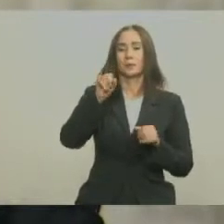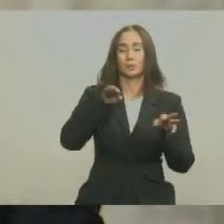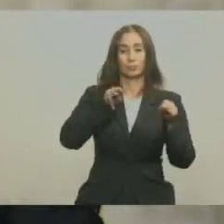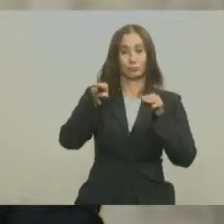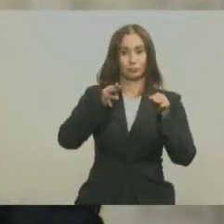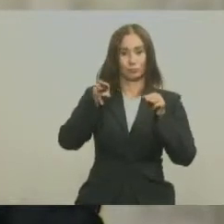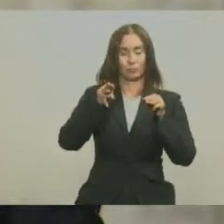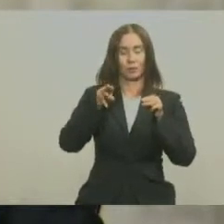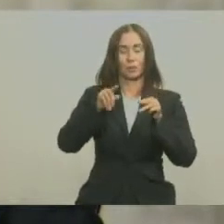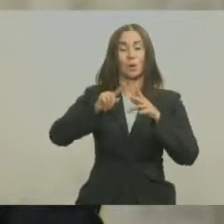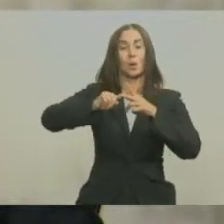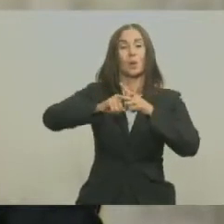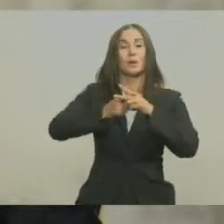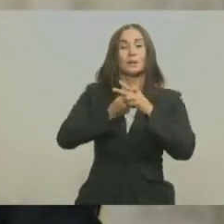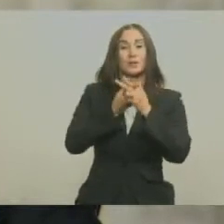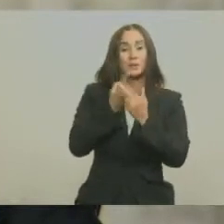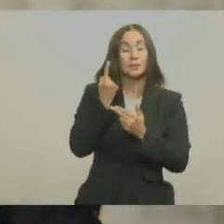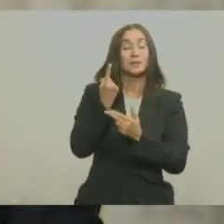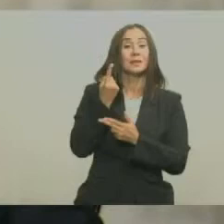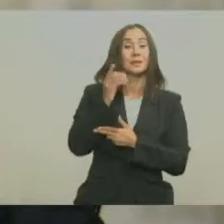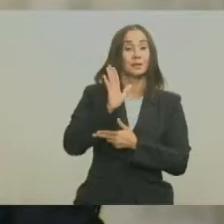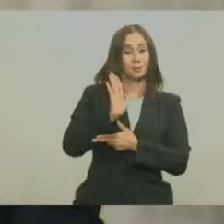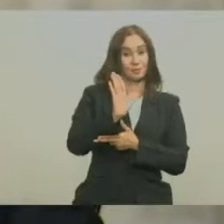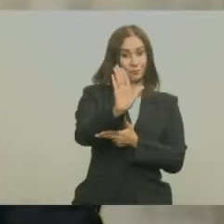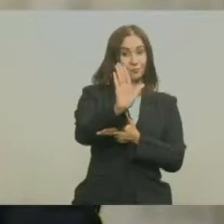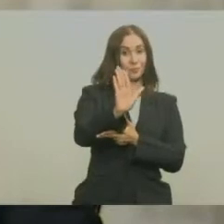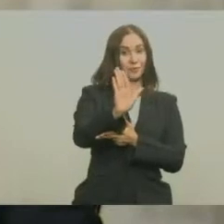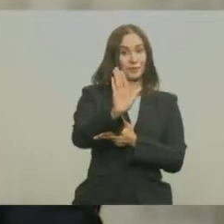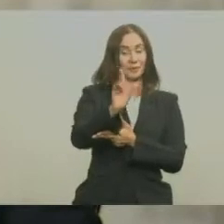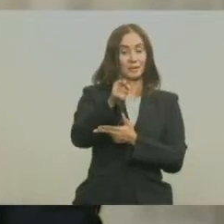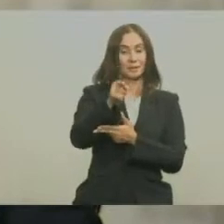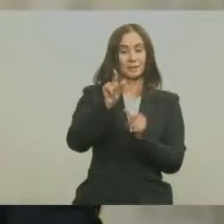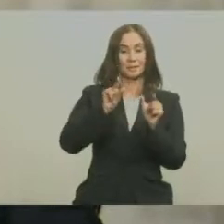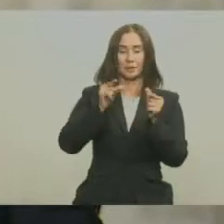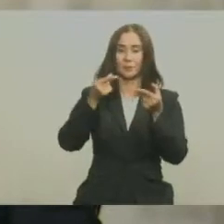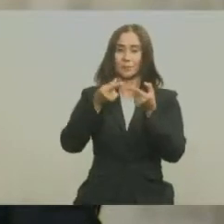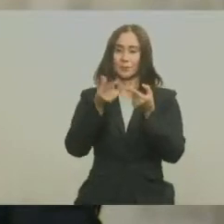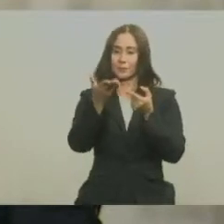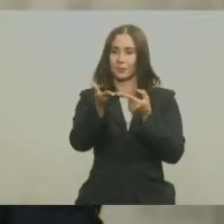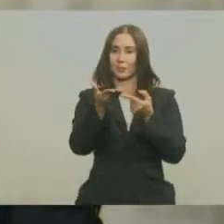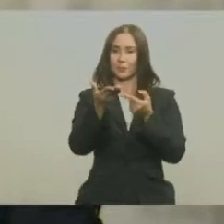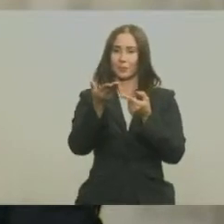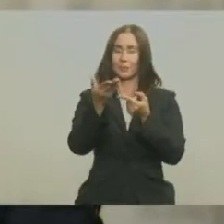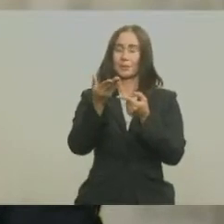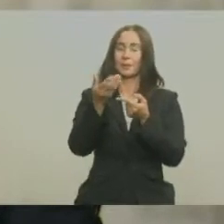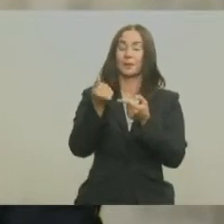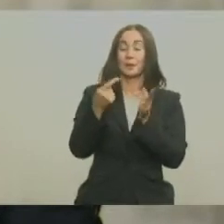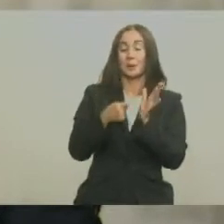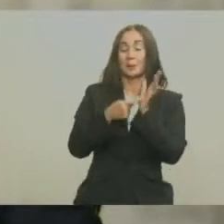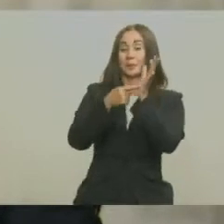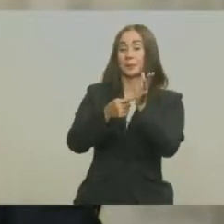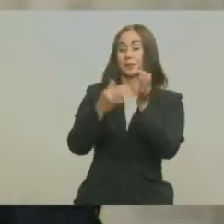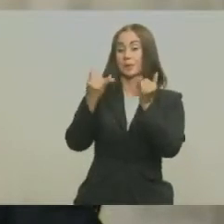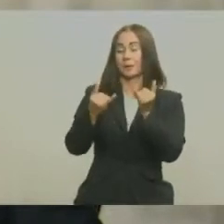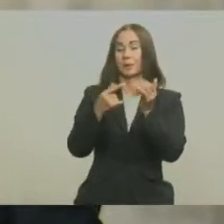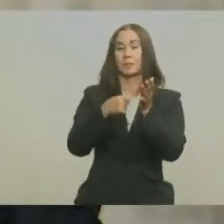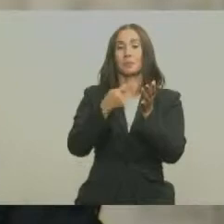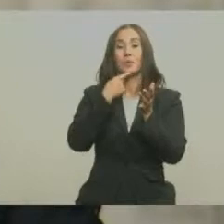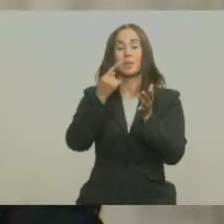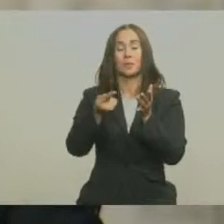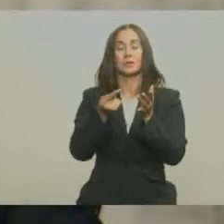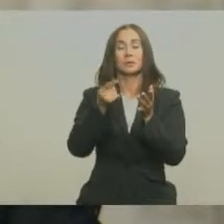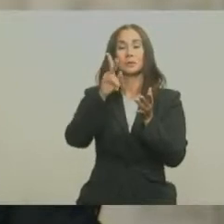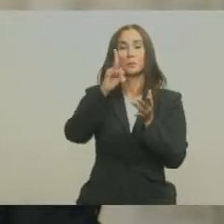ha sido iniciativa inicial de este bloque en el cuatrenio pasado, presentada precisamente, como ha dicho